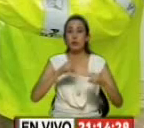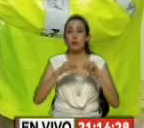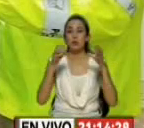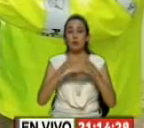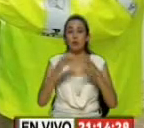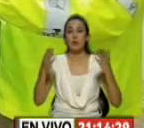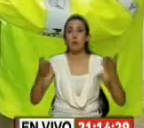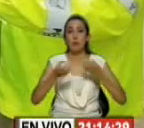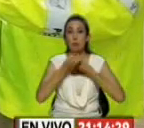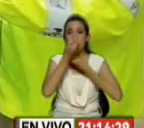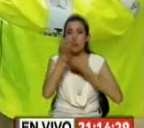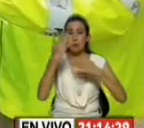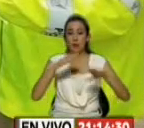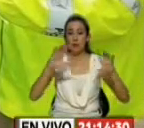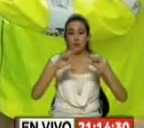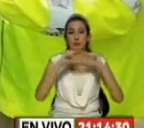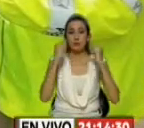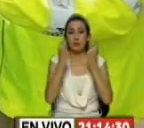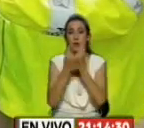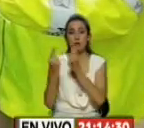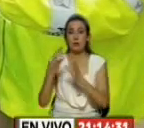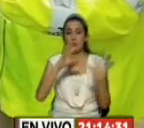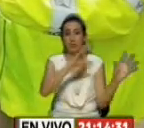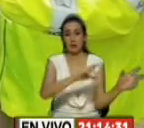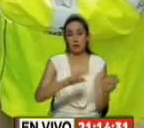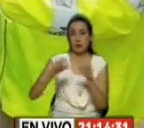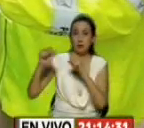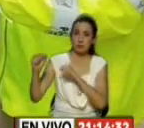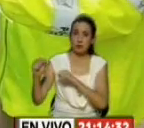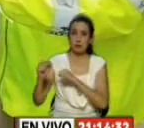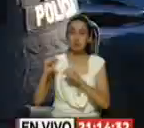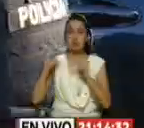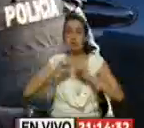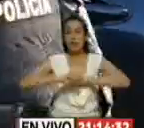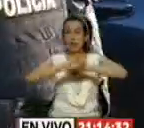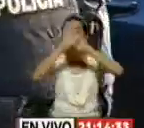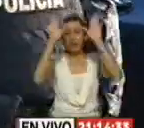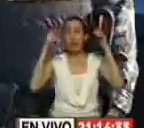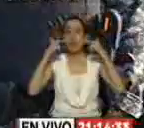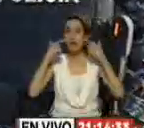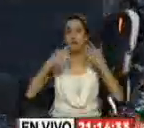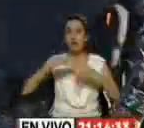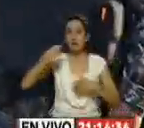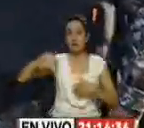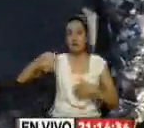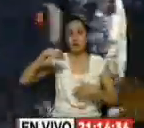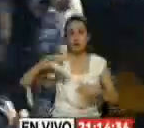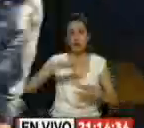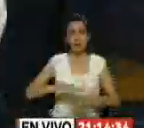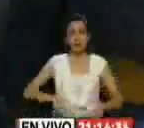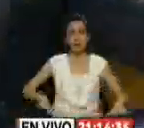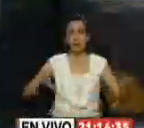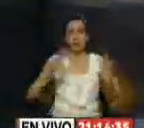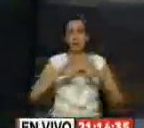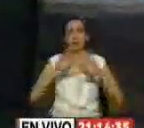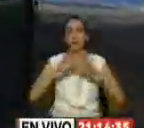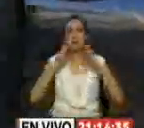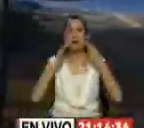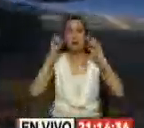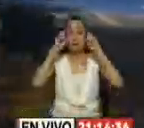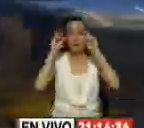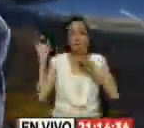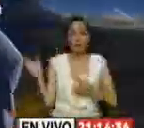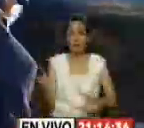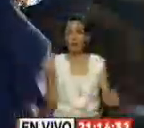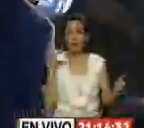por uniformados del Grupo de Inteligencia y Rescate la mañana de este miércoles en Manta y custodiado hasta la Fiscalía General del Estado a rendir